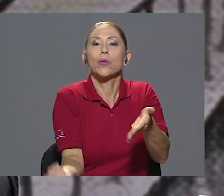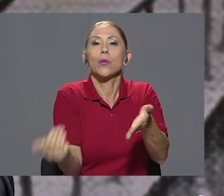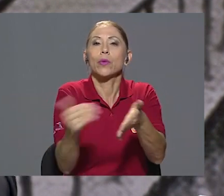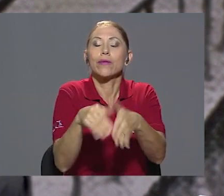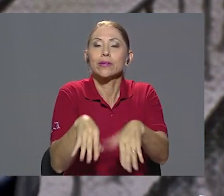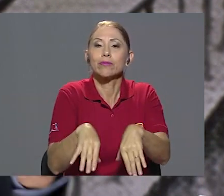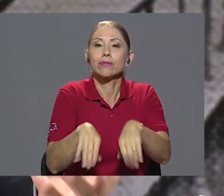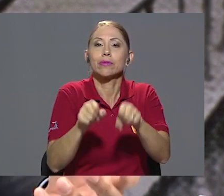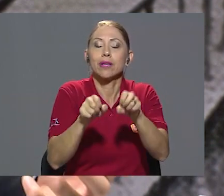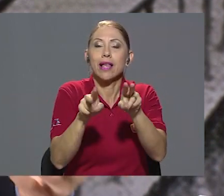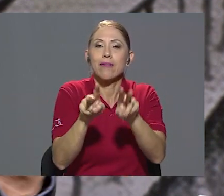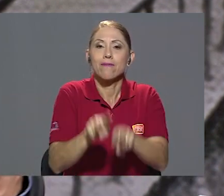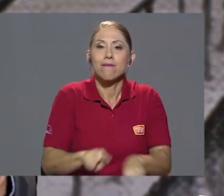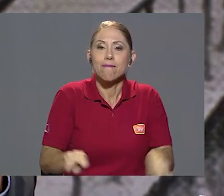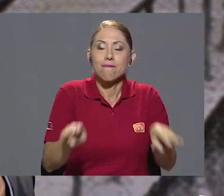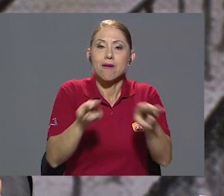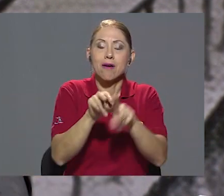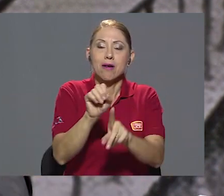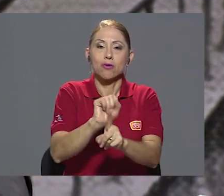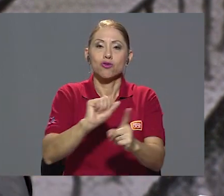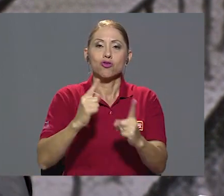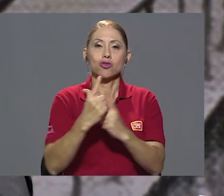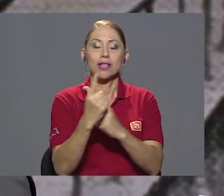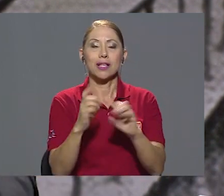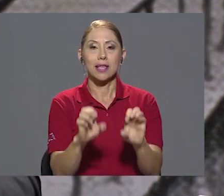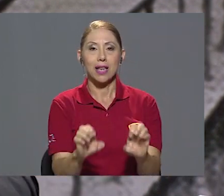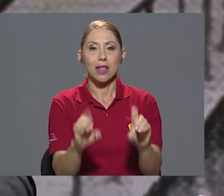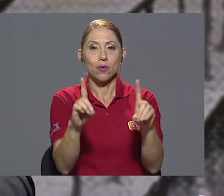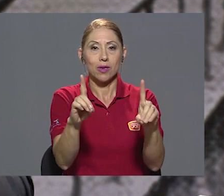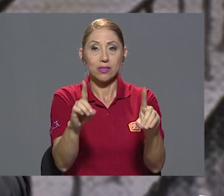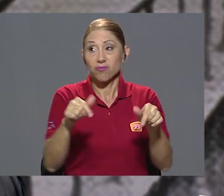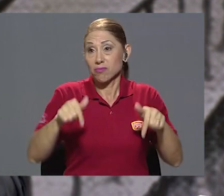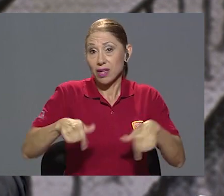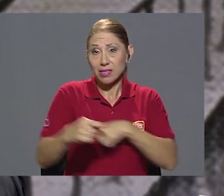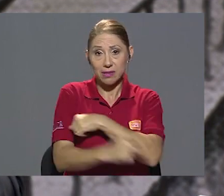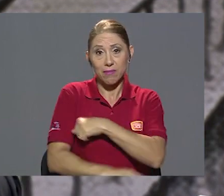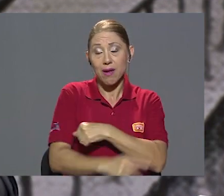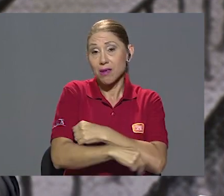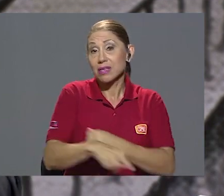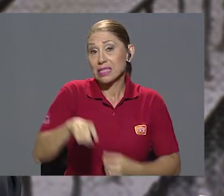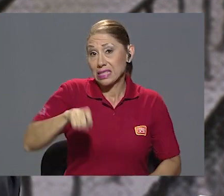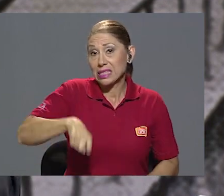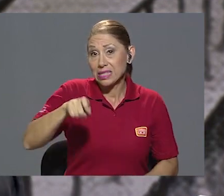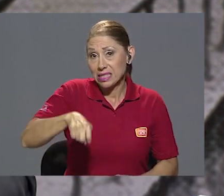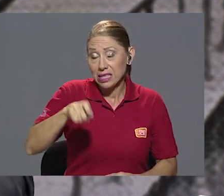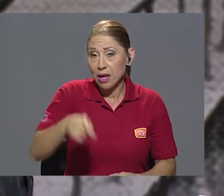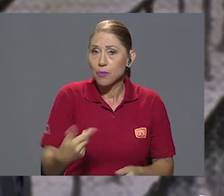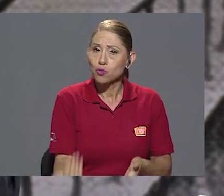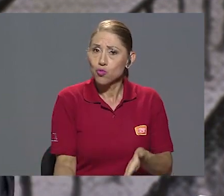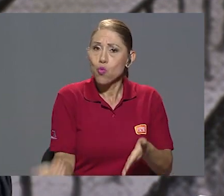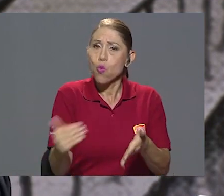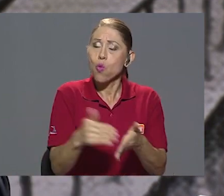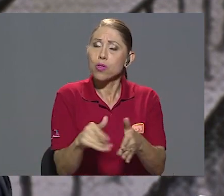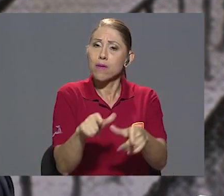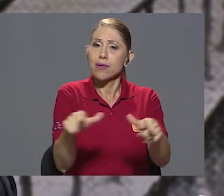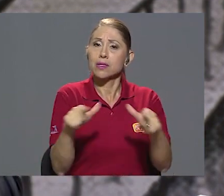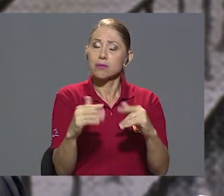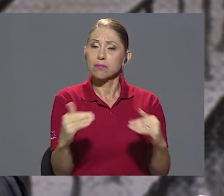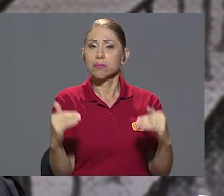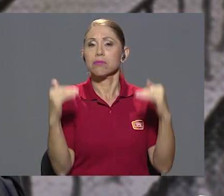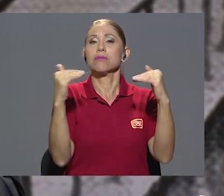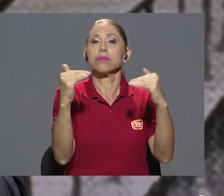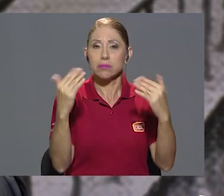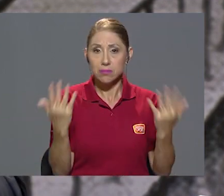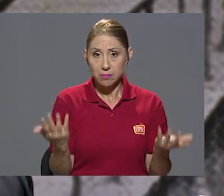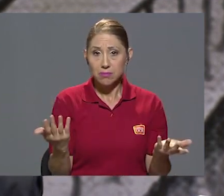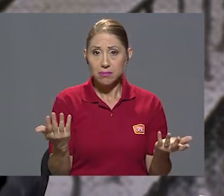el valor social de la educación, que en este país necesitamos reposicionarlo, claro,